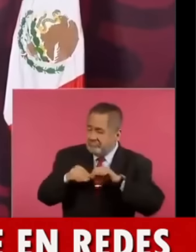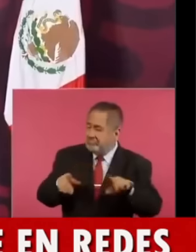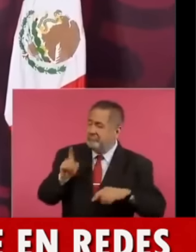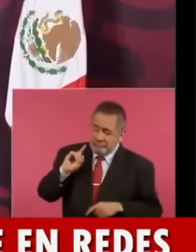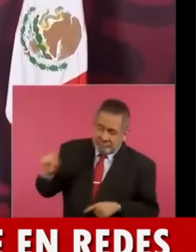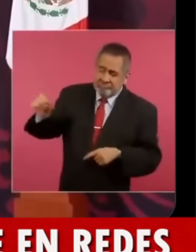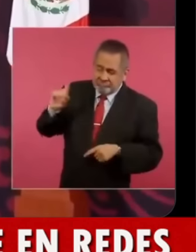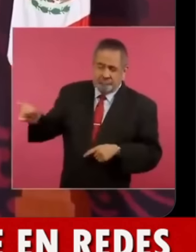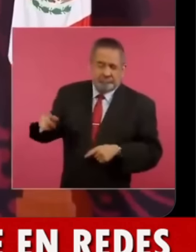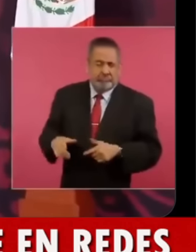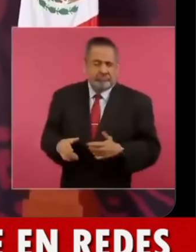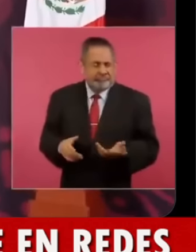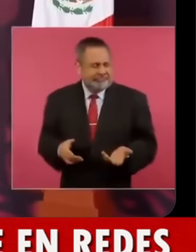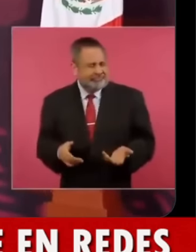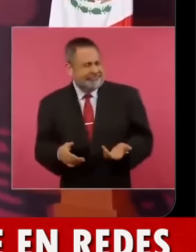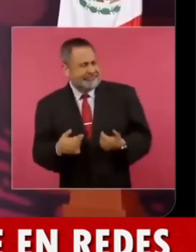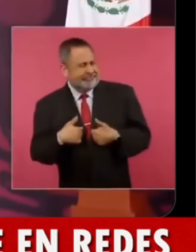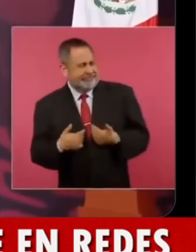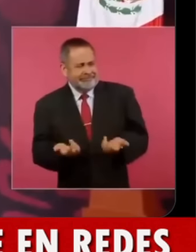un mensaje